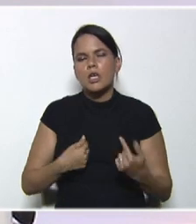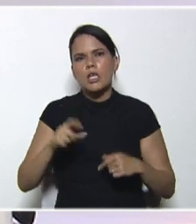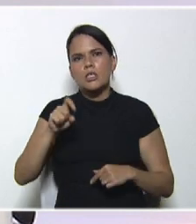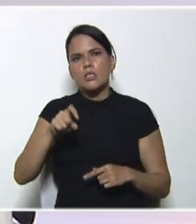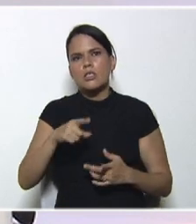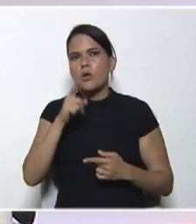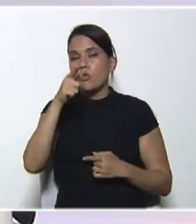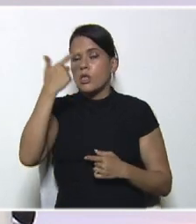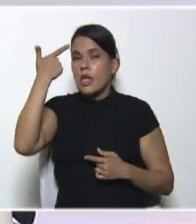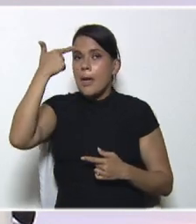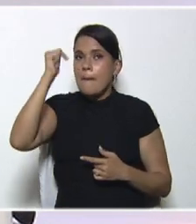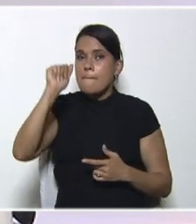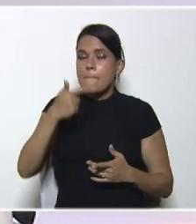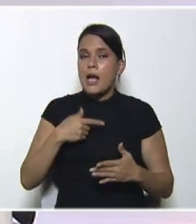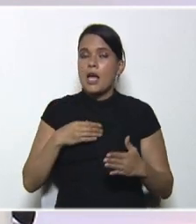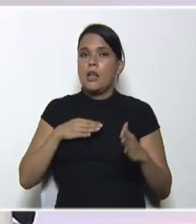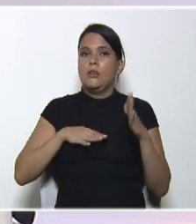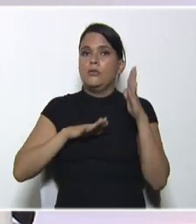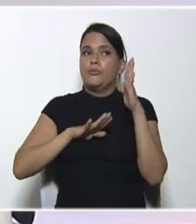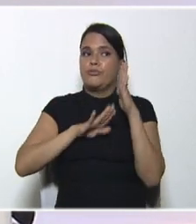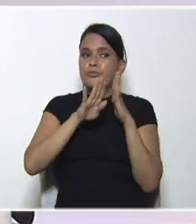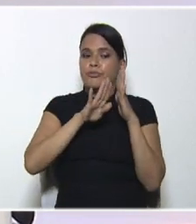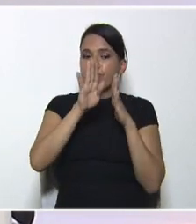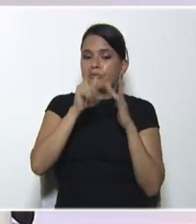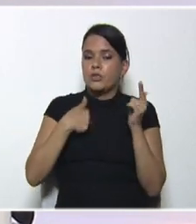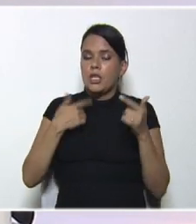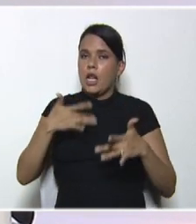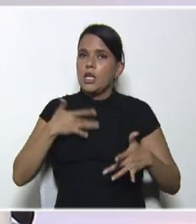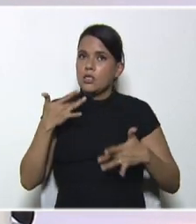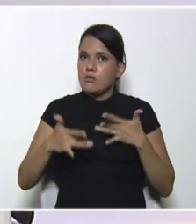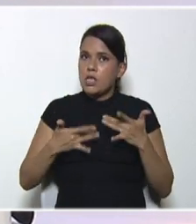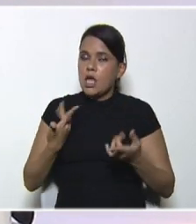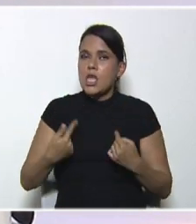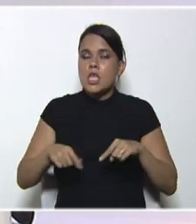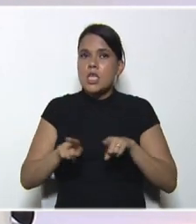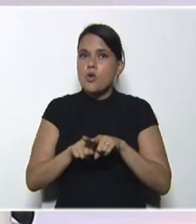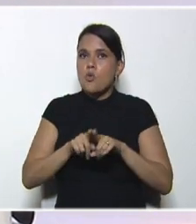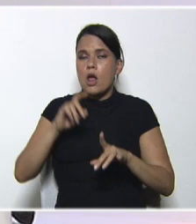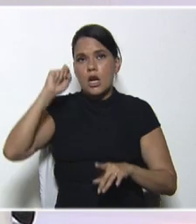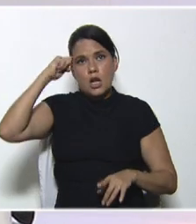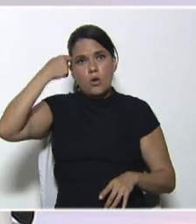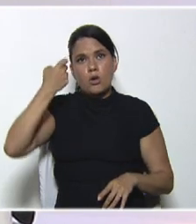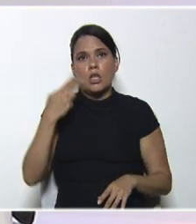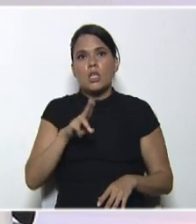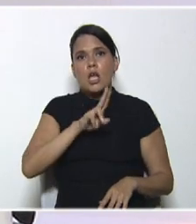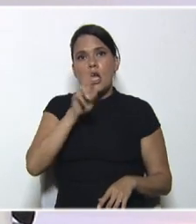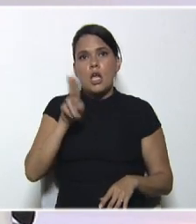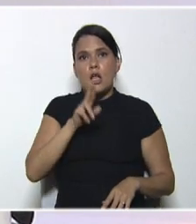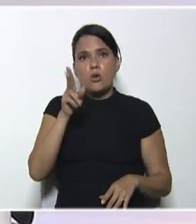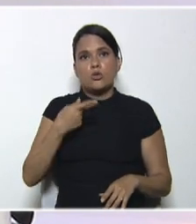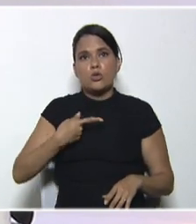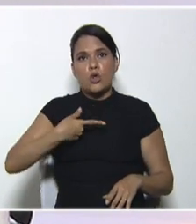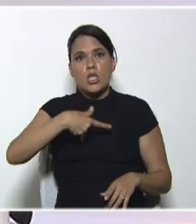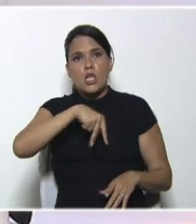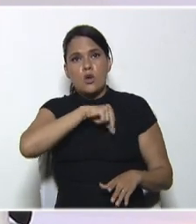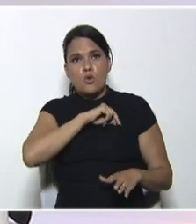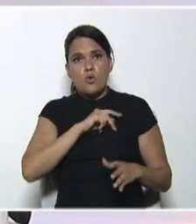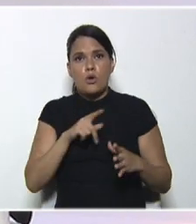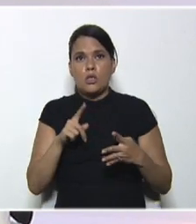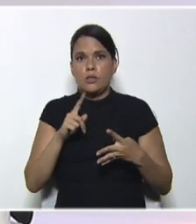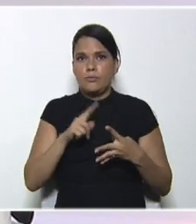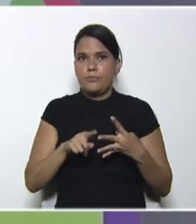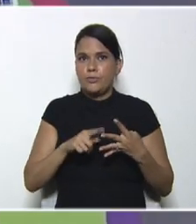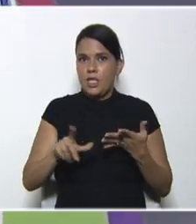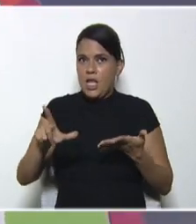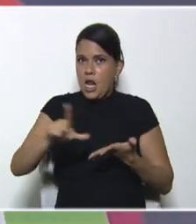ustedes para el desarrollo de las actividades. Igualmente, recordarles el uso de nuestro material, la